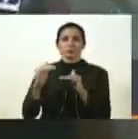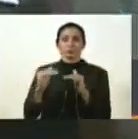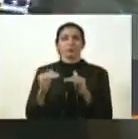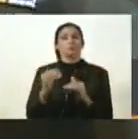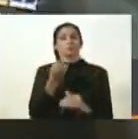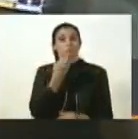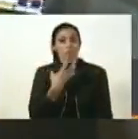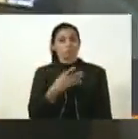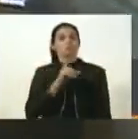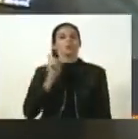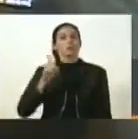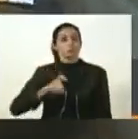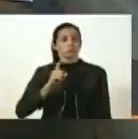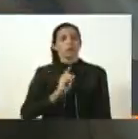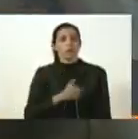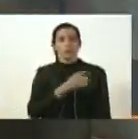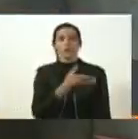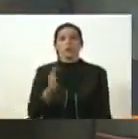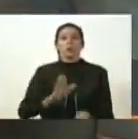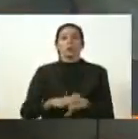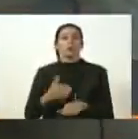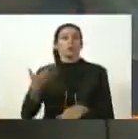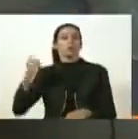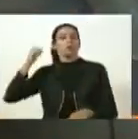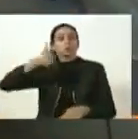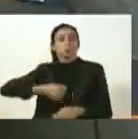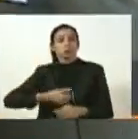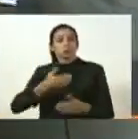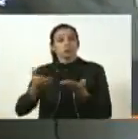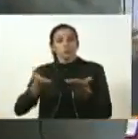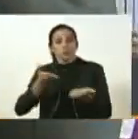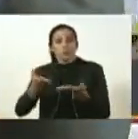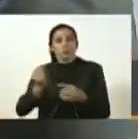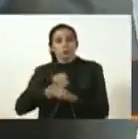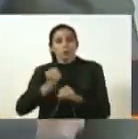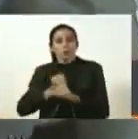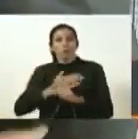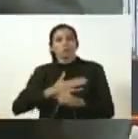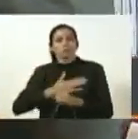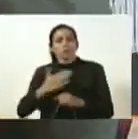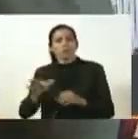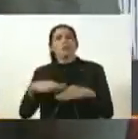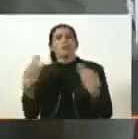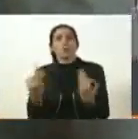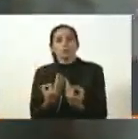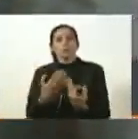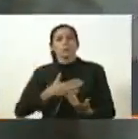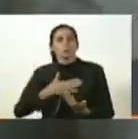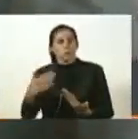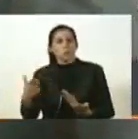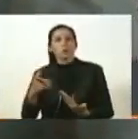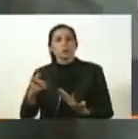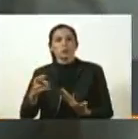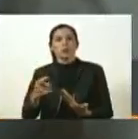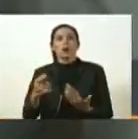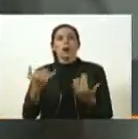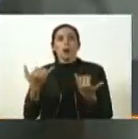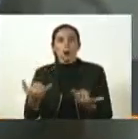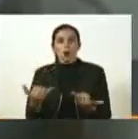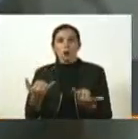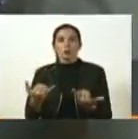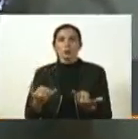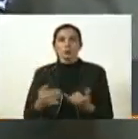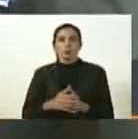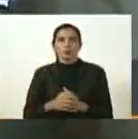merecido por tantos servicios y sobre todo por tanto desprendimiento a sus familiares. Es por ello que con esta nueva presilla que en